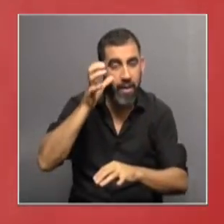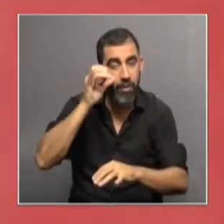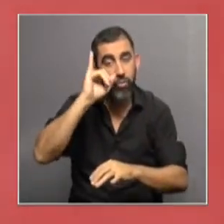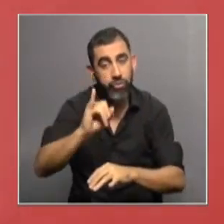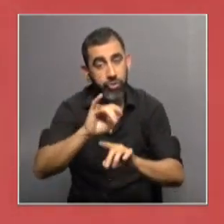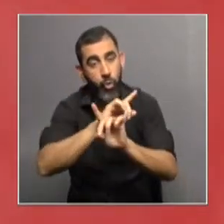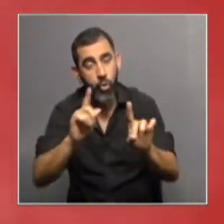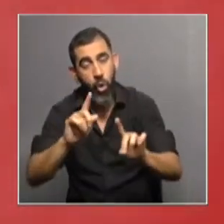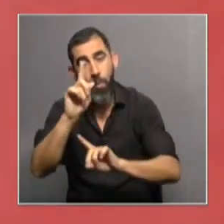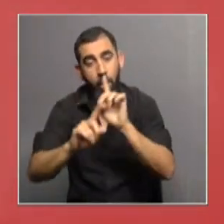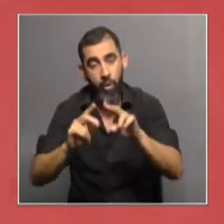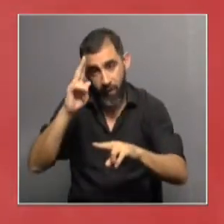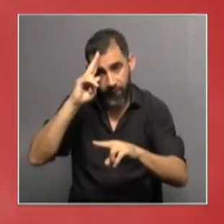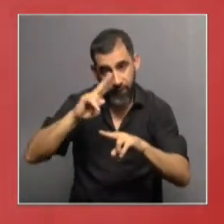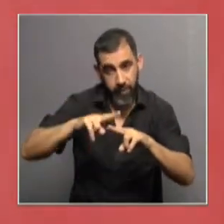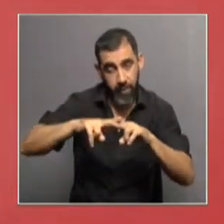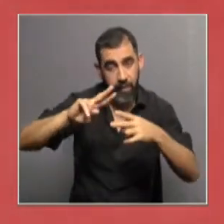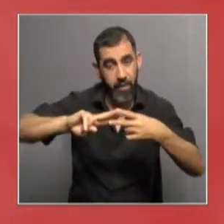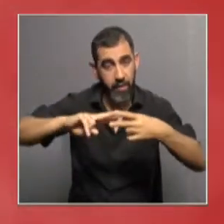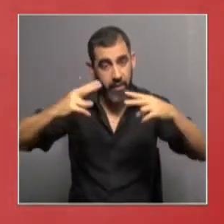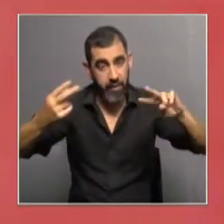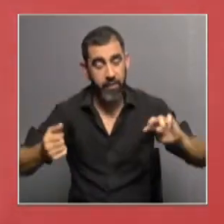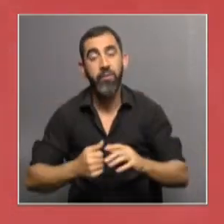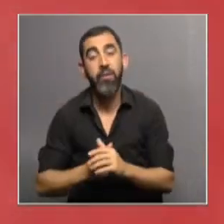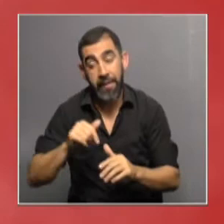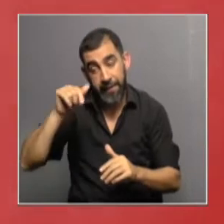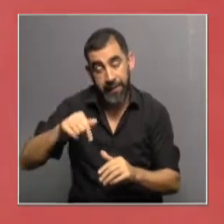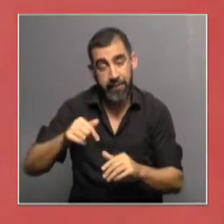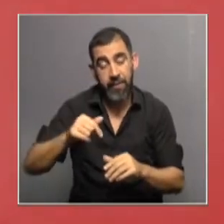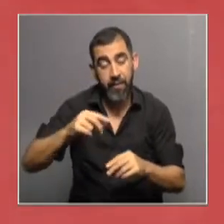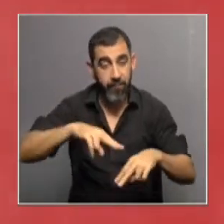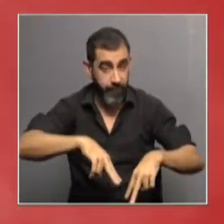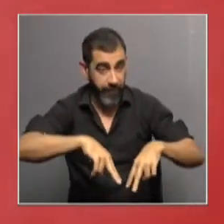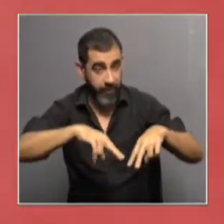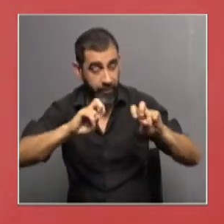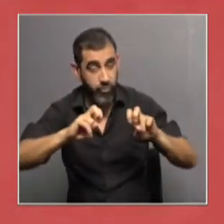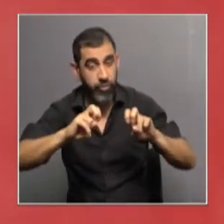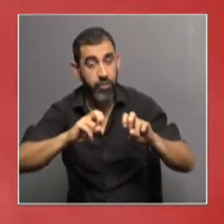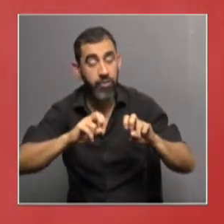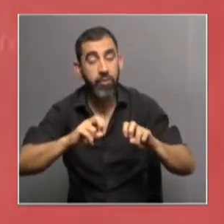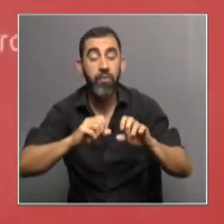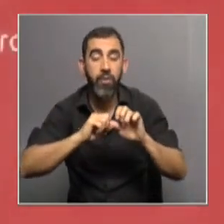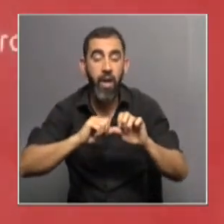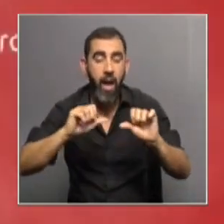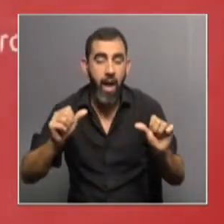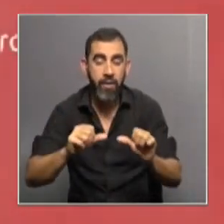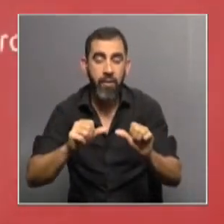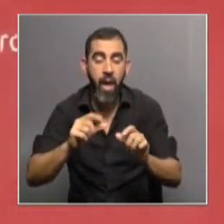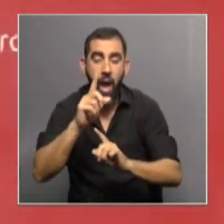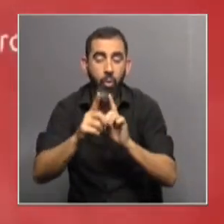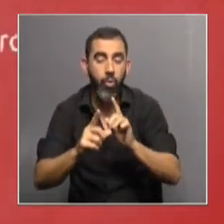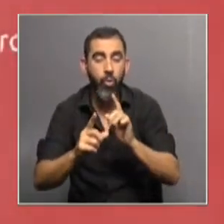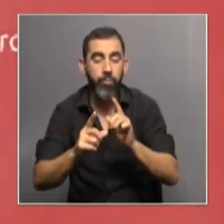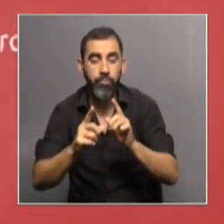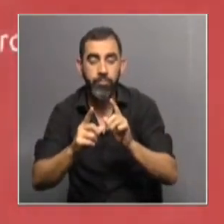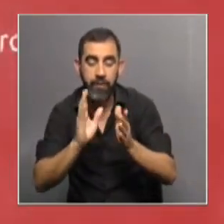o no para determinadas condiciones genéticas. Este tipo de test como el NIPT reduce procedimientos invasivos que tienen un